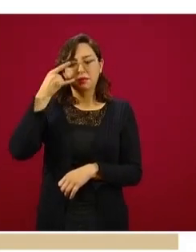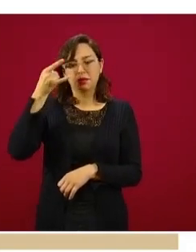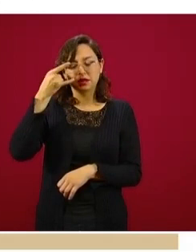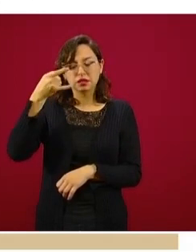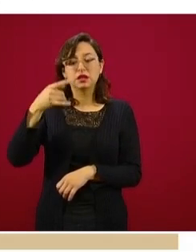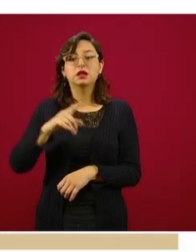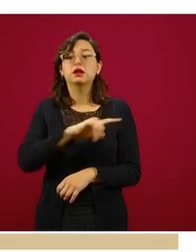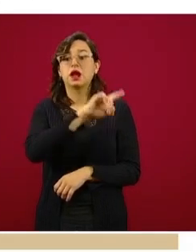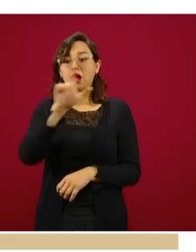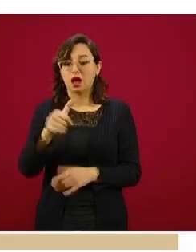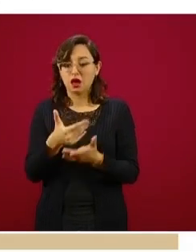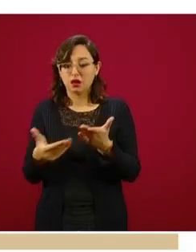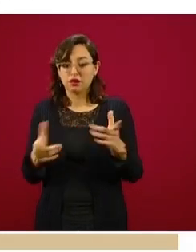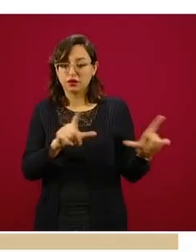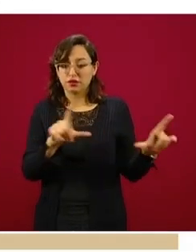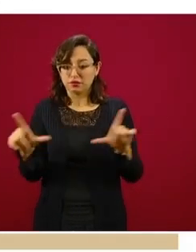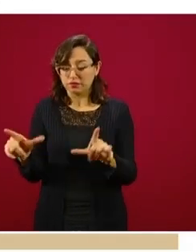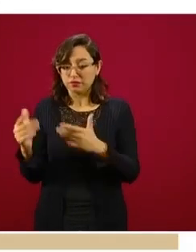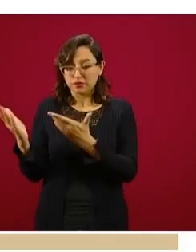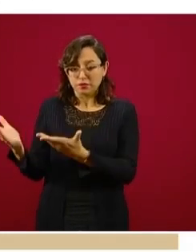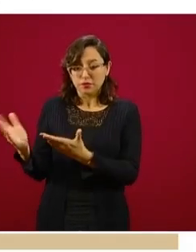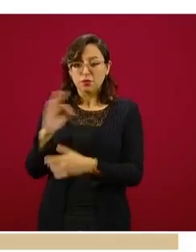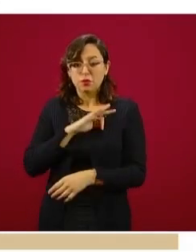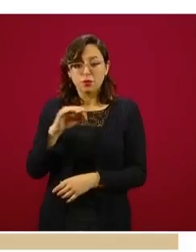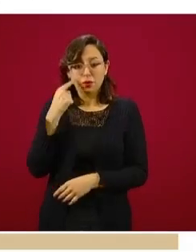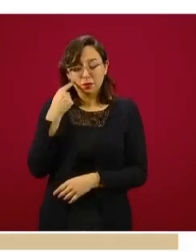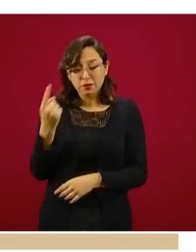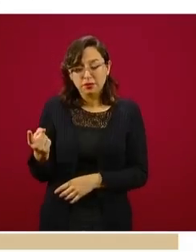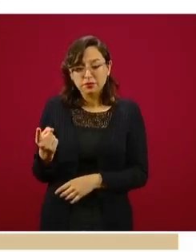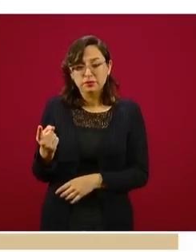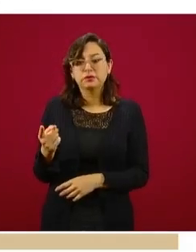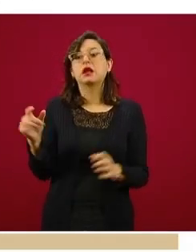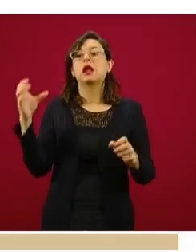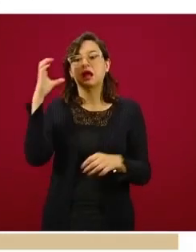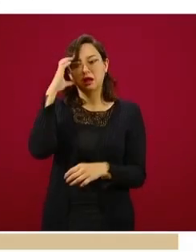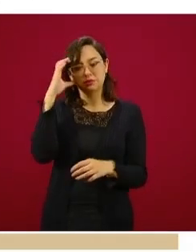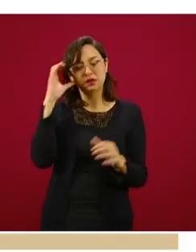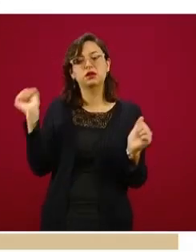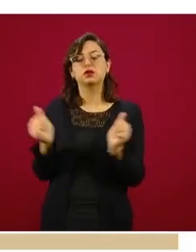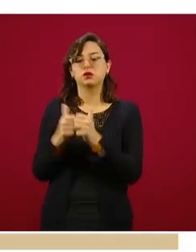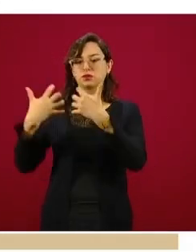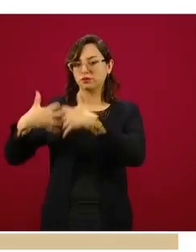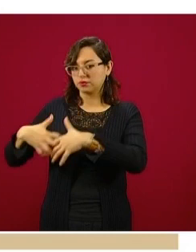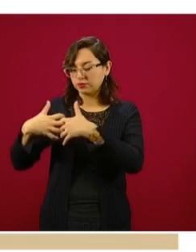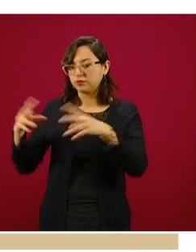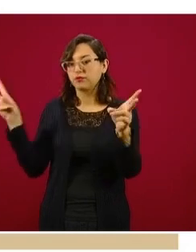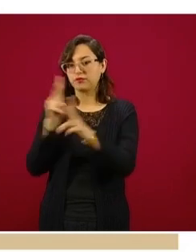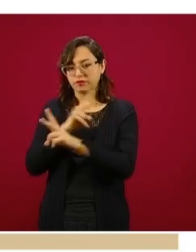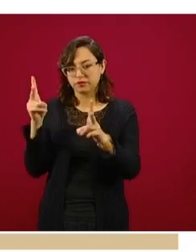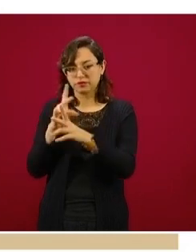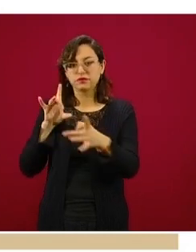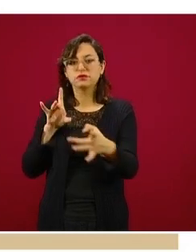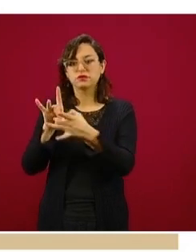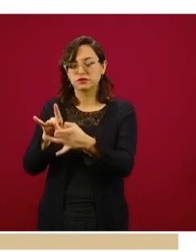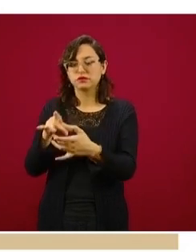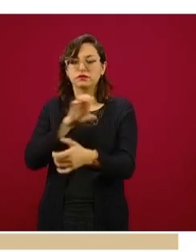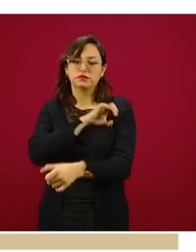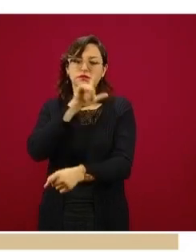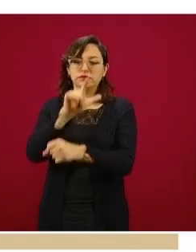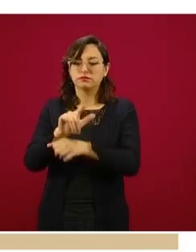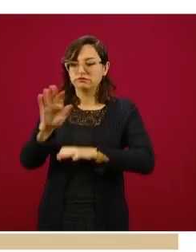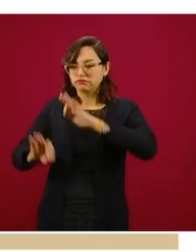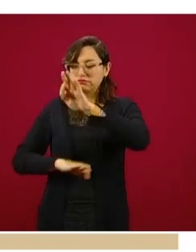misma idea, pero para camas que tienen asignado un ventilador, un monitor y personal especializado para el tratamiento de